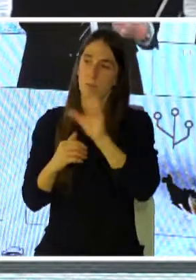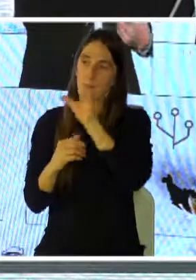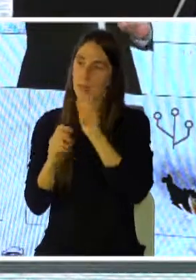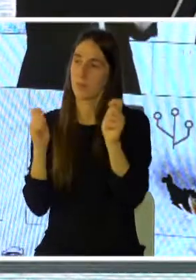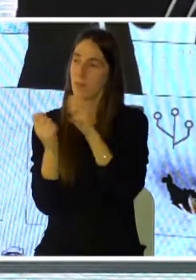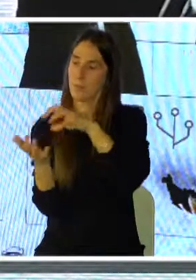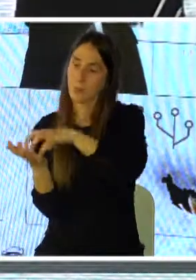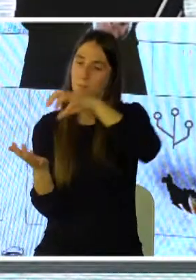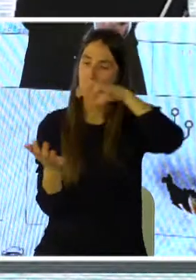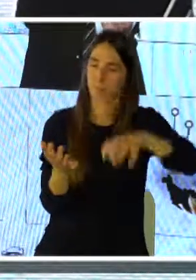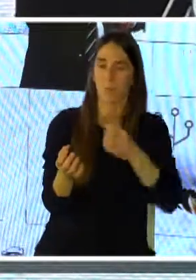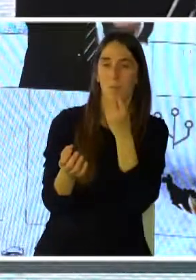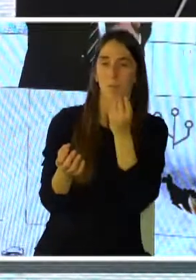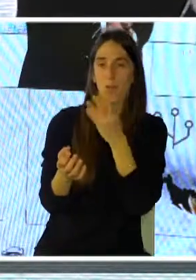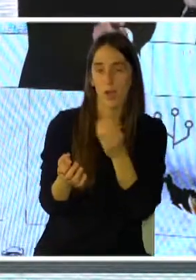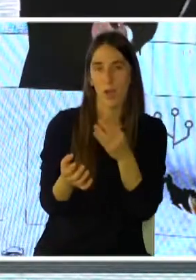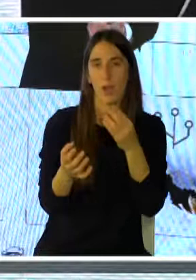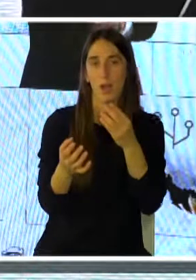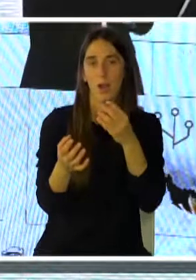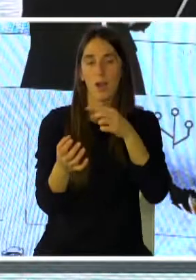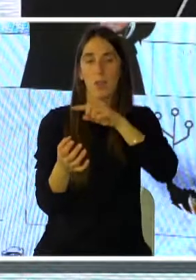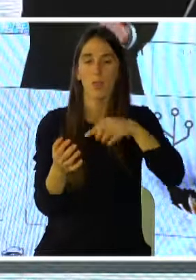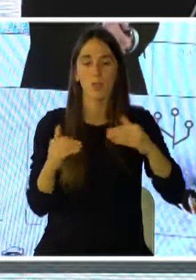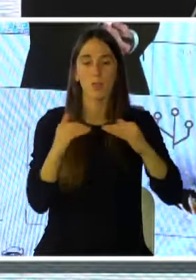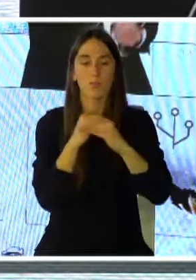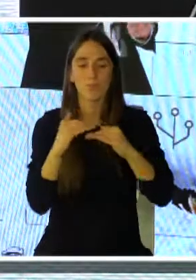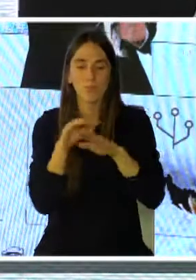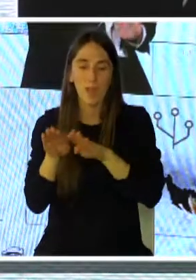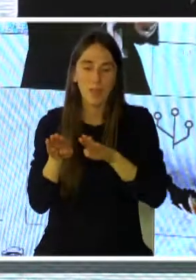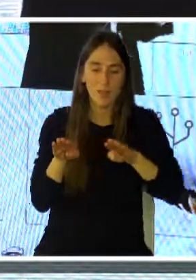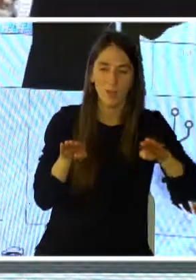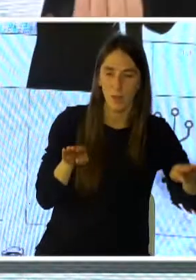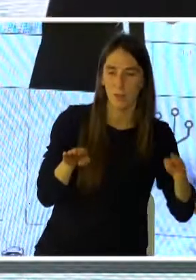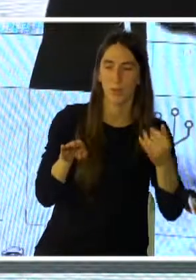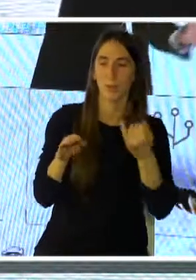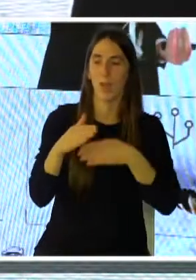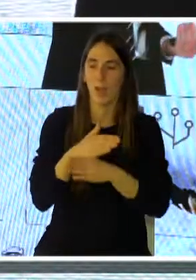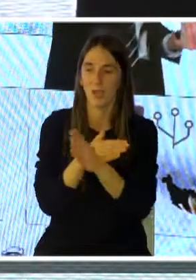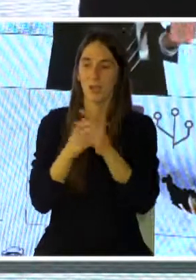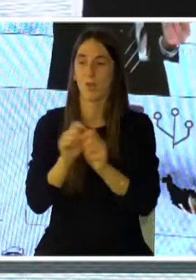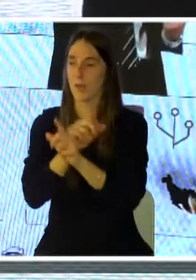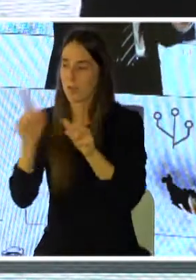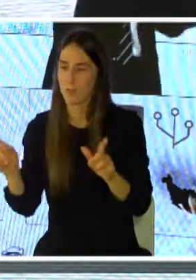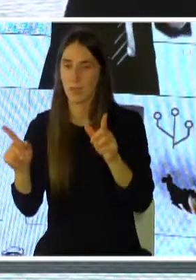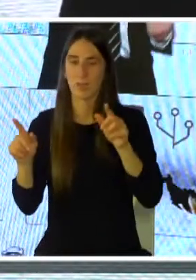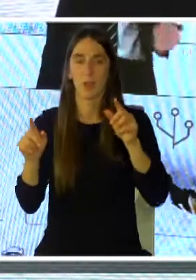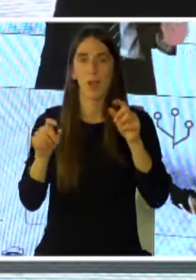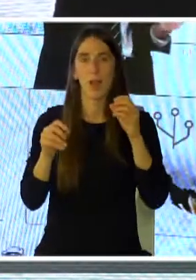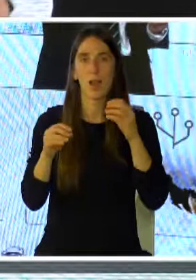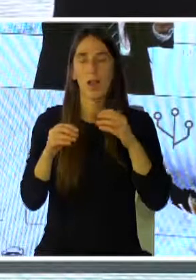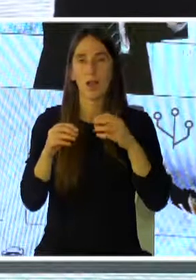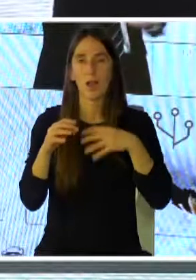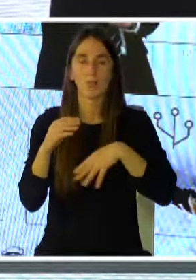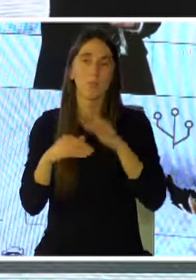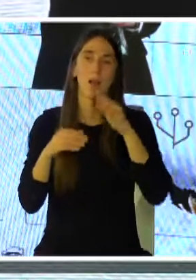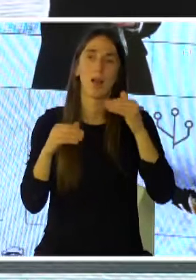tenemos que mejorar la posición de estacionamientos, tenemos que mejorar el acceso a temas de limpieza, tenemos que dar más y mejores servicios